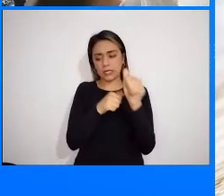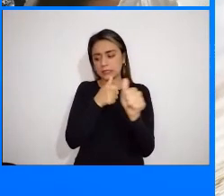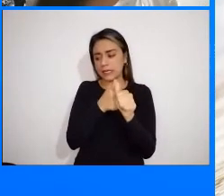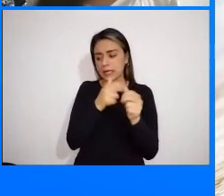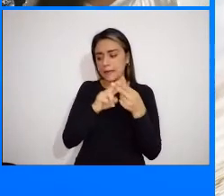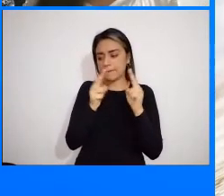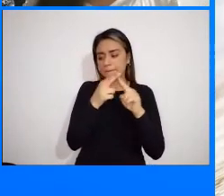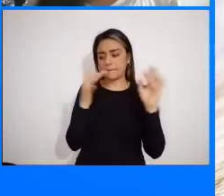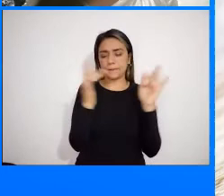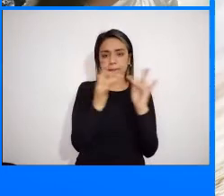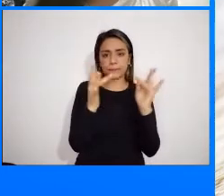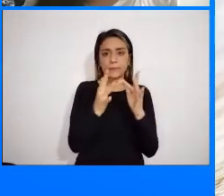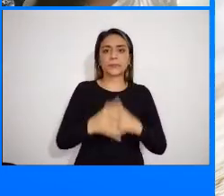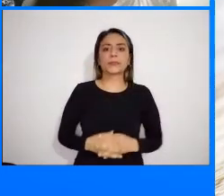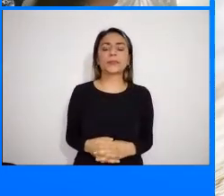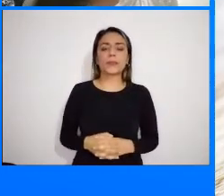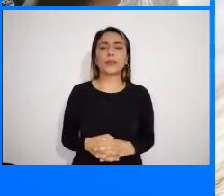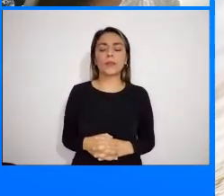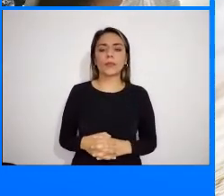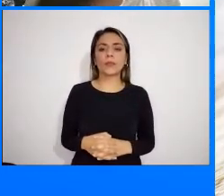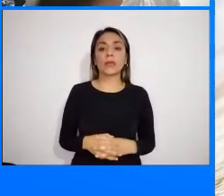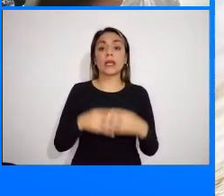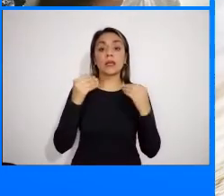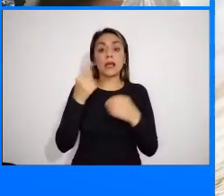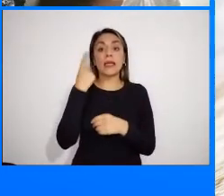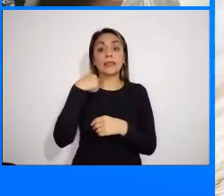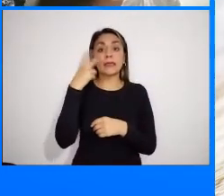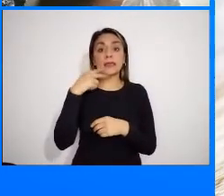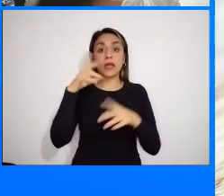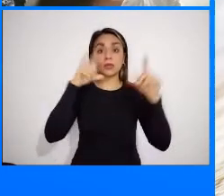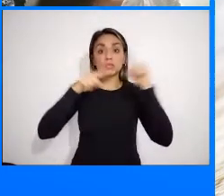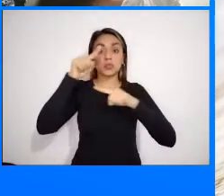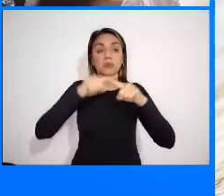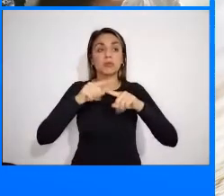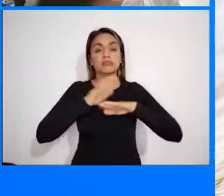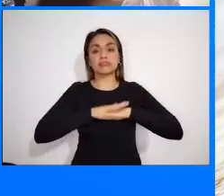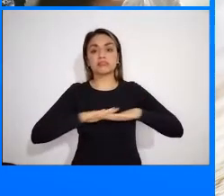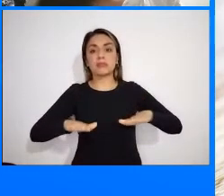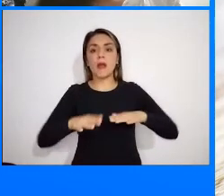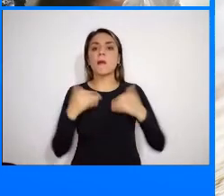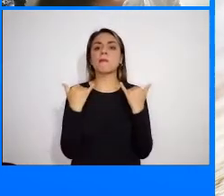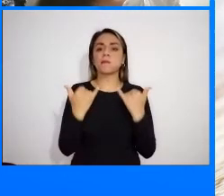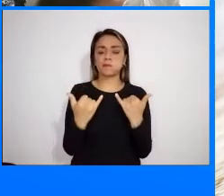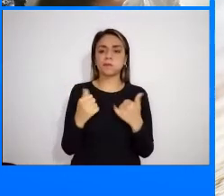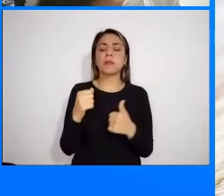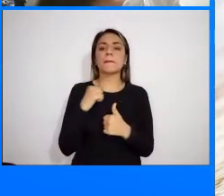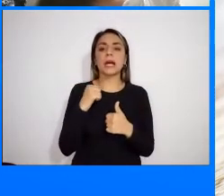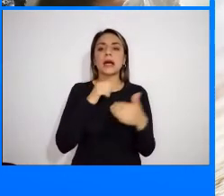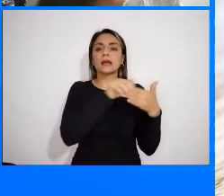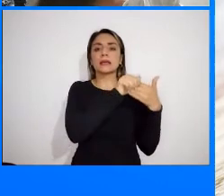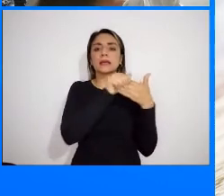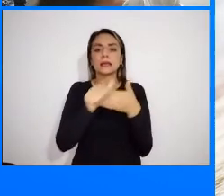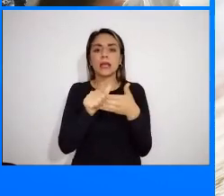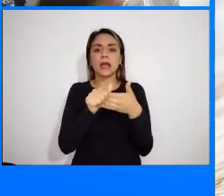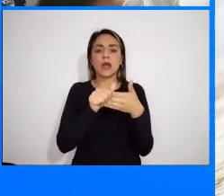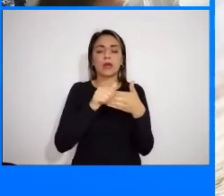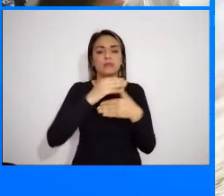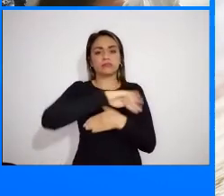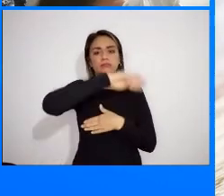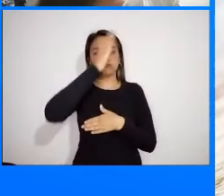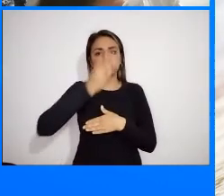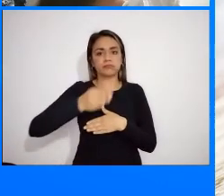impactar. Y para los días de turismo se tiene para guianza en alta montaña,